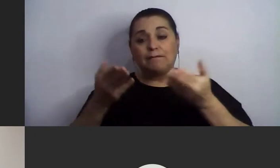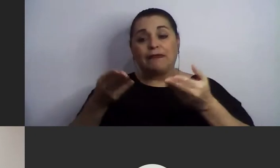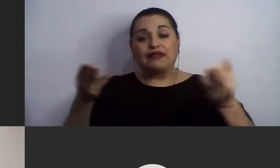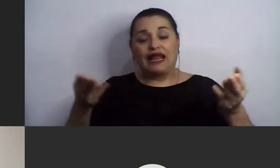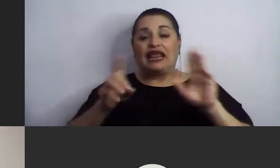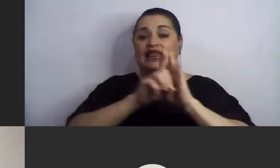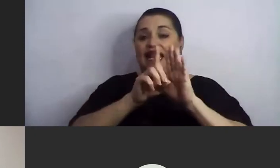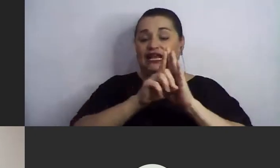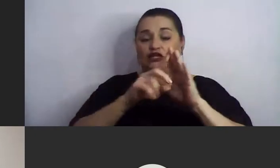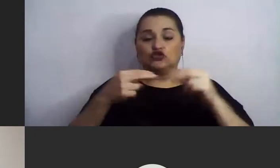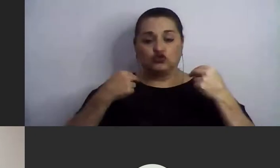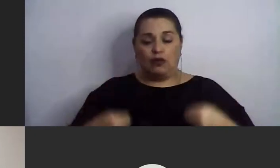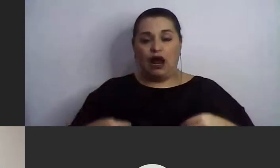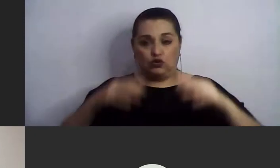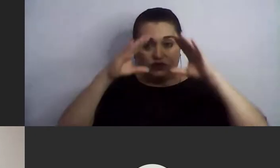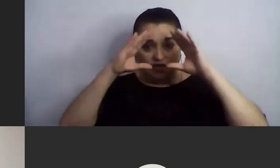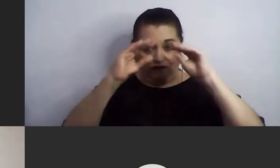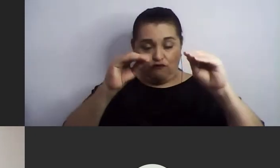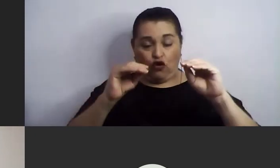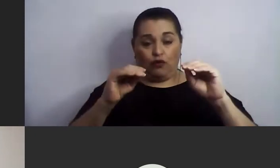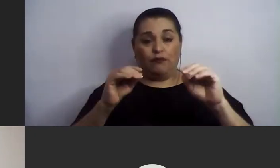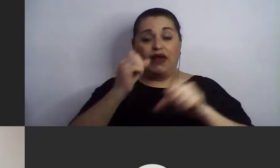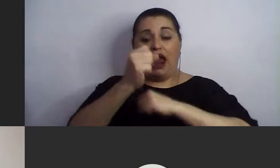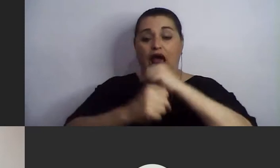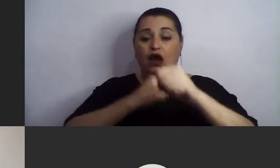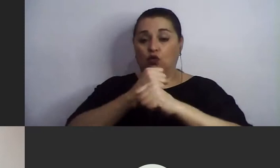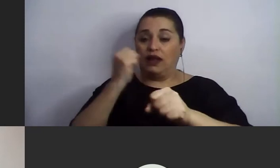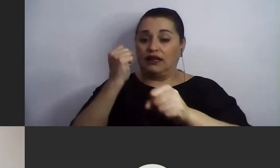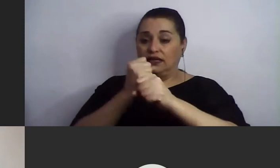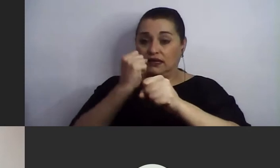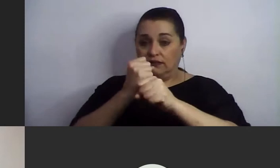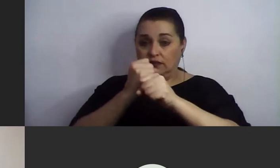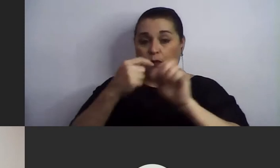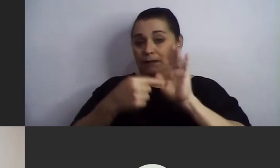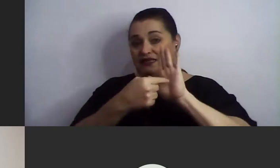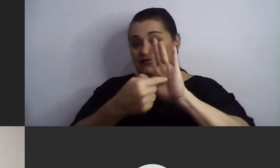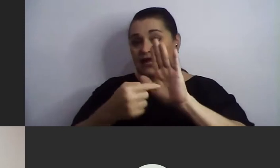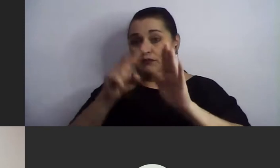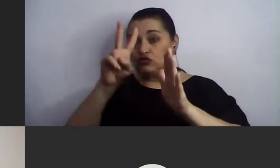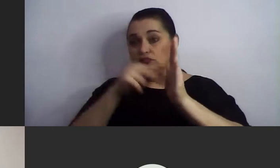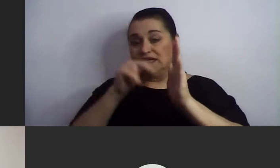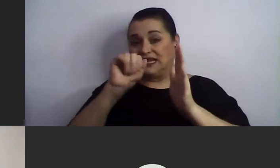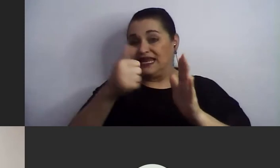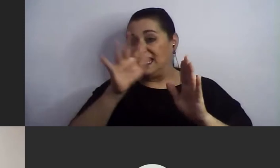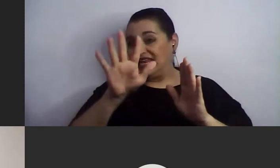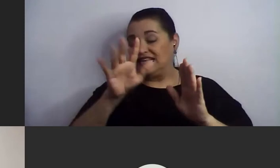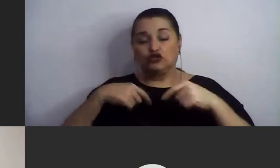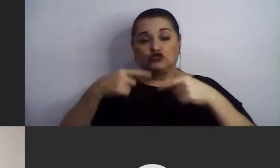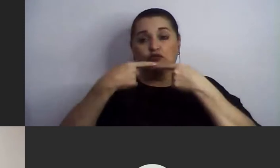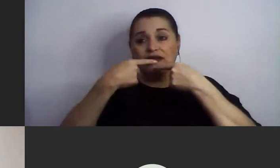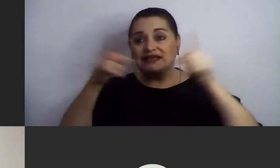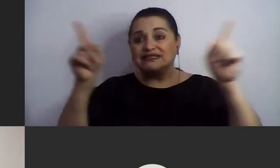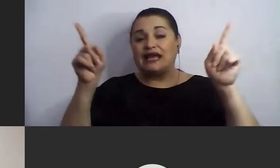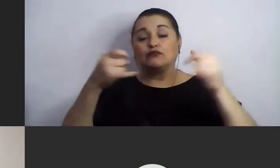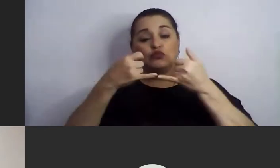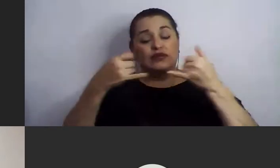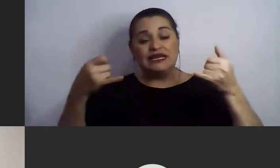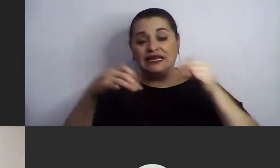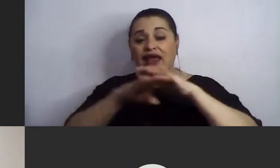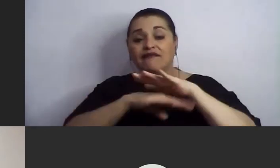como fue el informe anual de labores que presentamos en el 2015 donde lanzamos como les decía una línea base